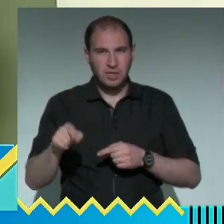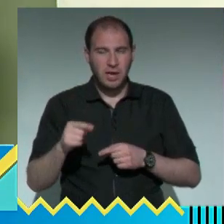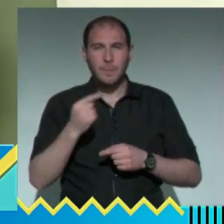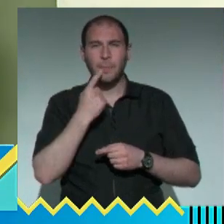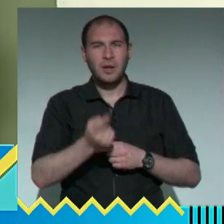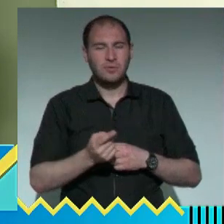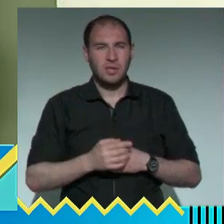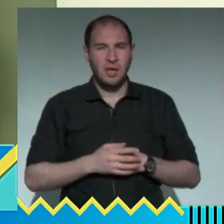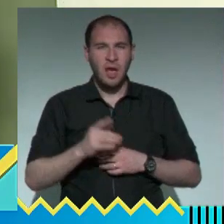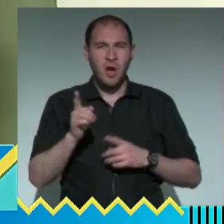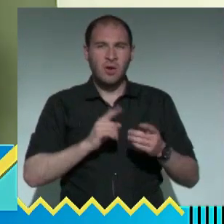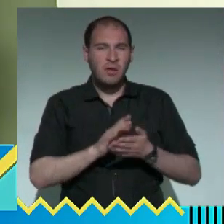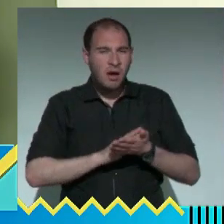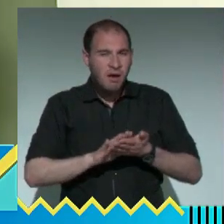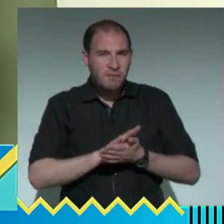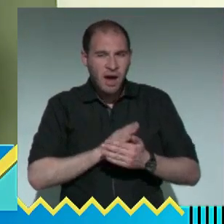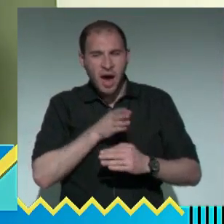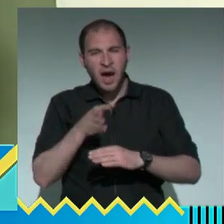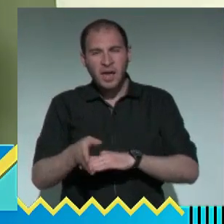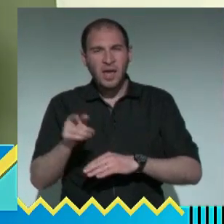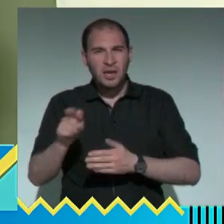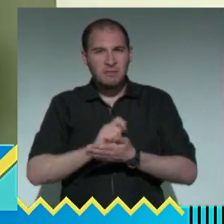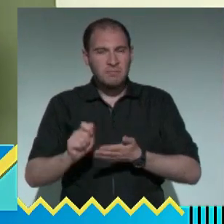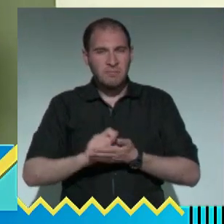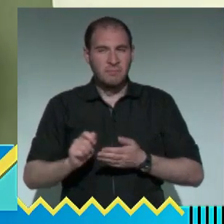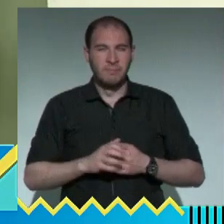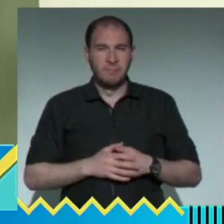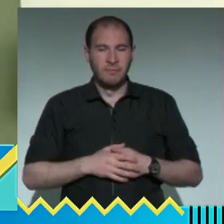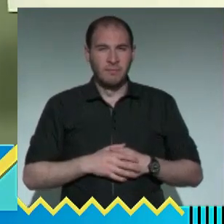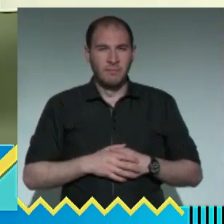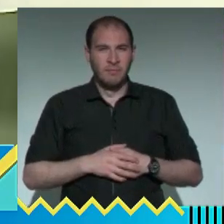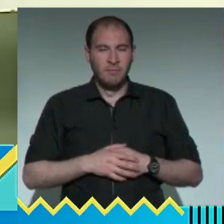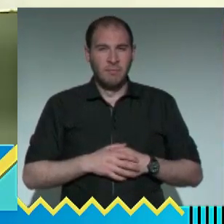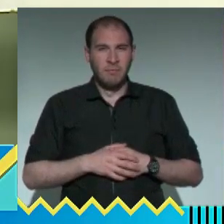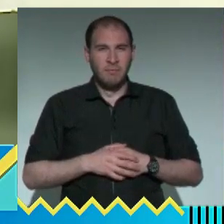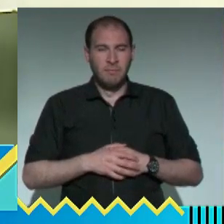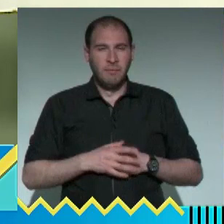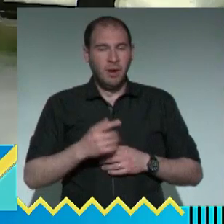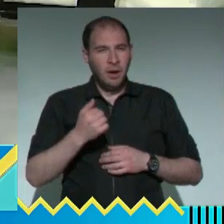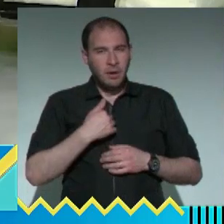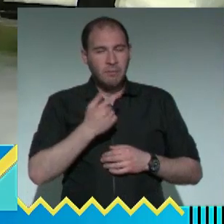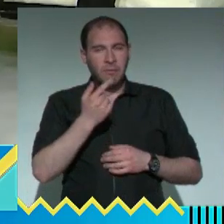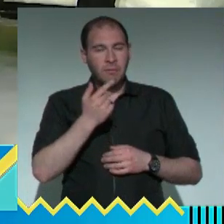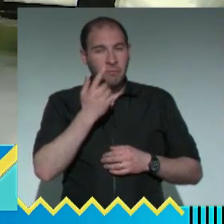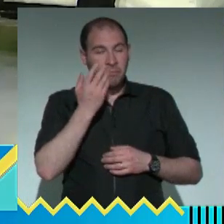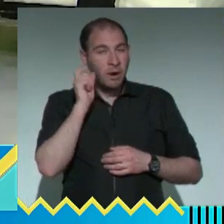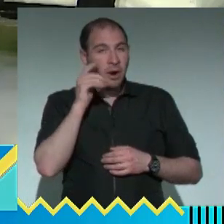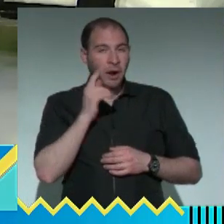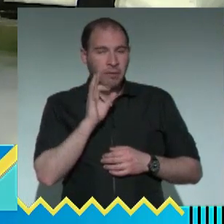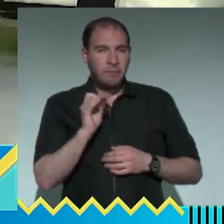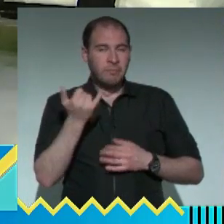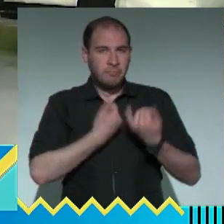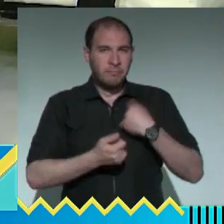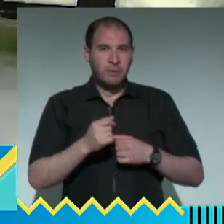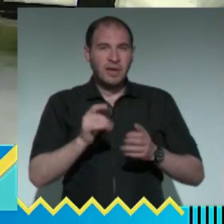creen que los puede haber influenciado en el momento de escribir? Digo, así, alguien que... ¿Sabés lo que tenía Gustavo Cerati? Que él lo contaba, también tenía